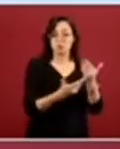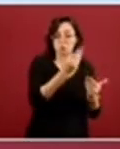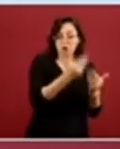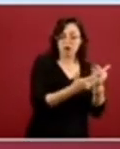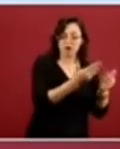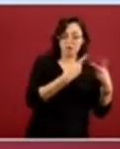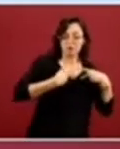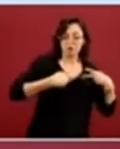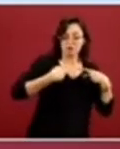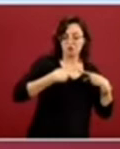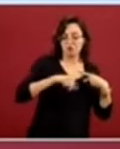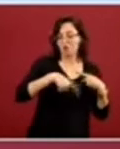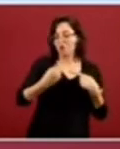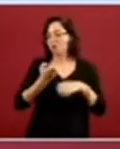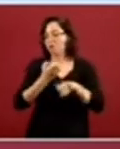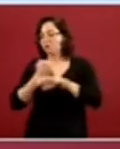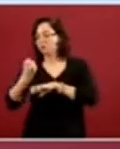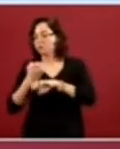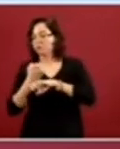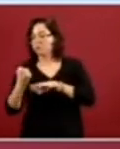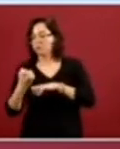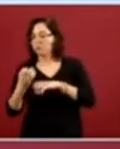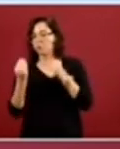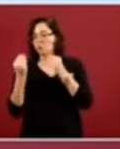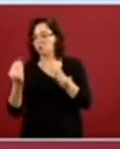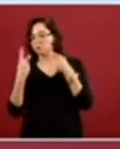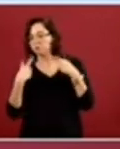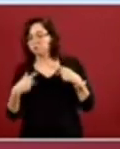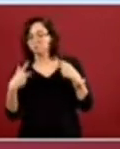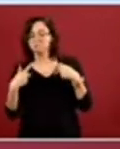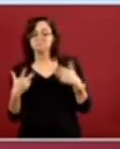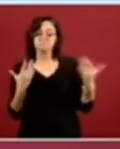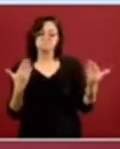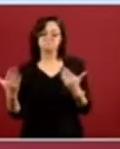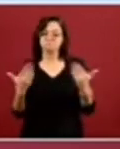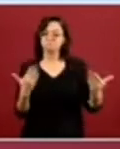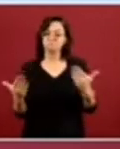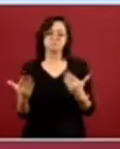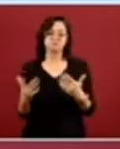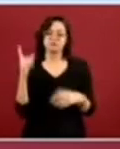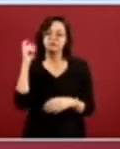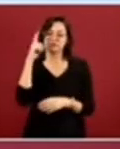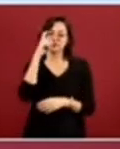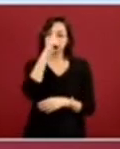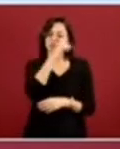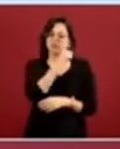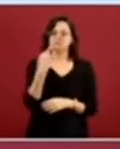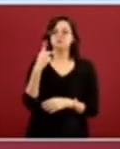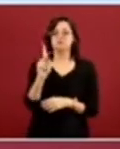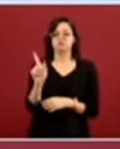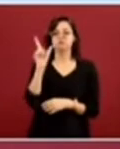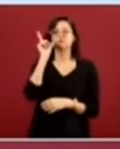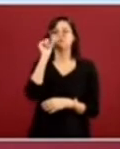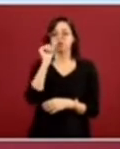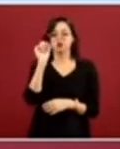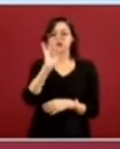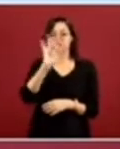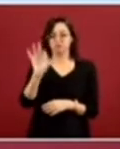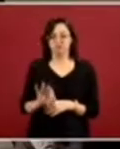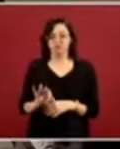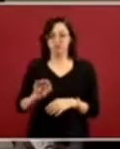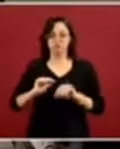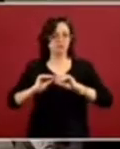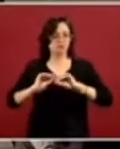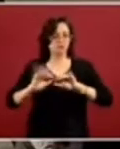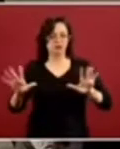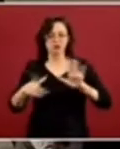tienen número diferente de casos es poco interpretable. Pero mañana les traeré la gráfica ya con la